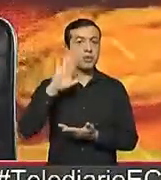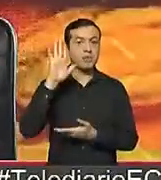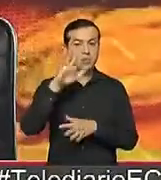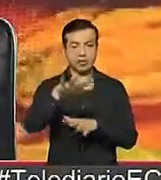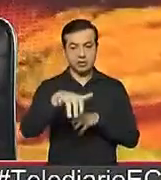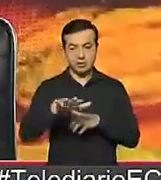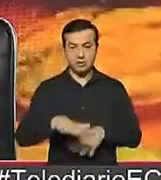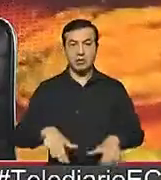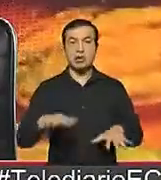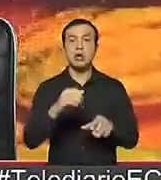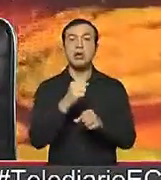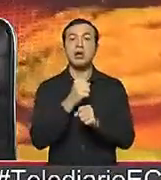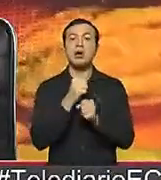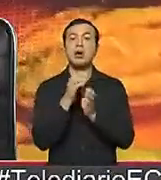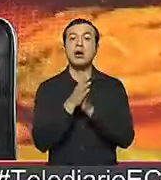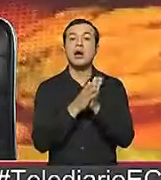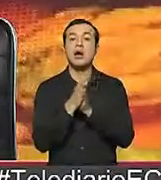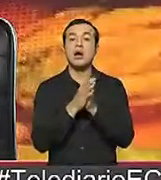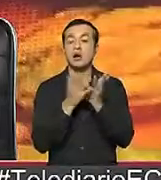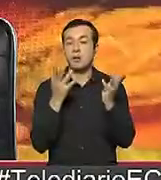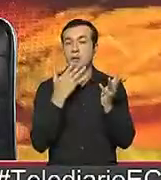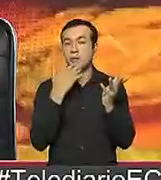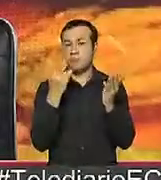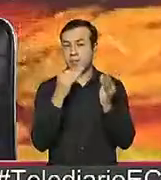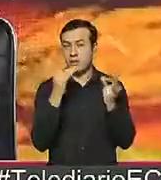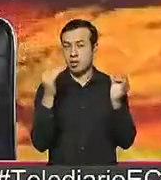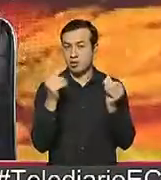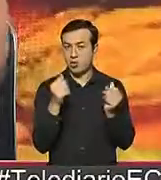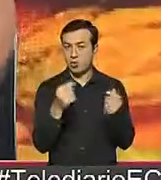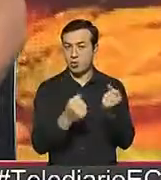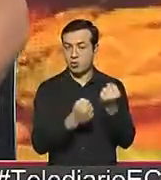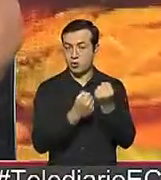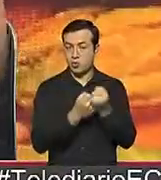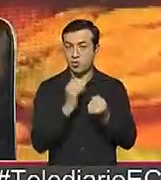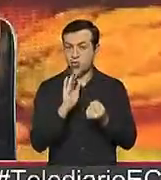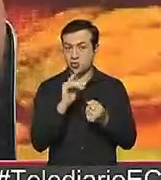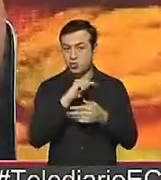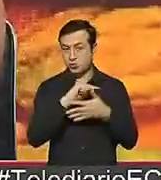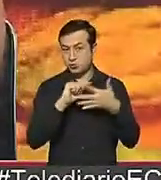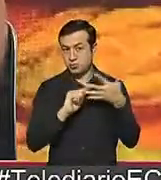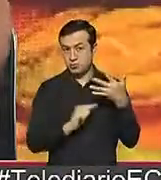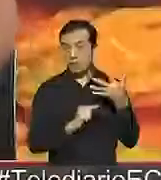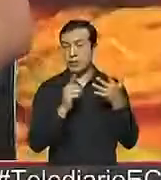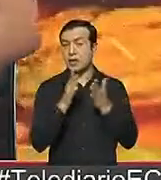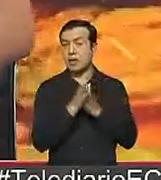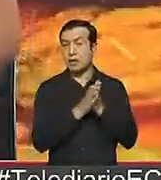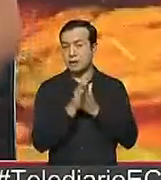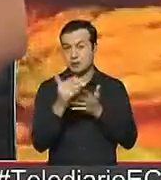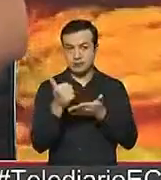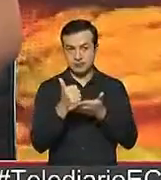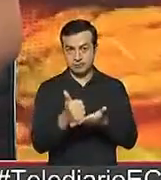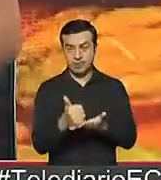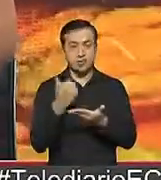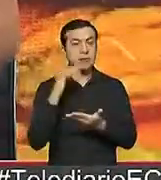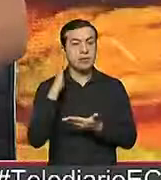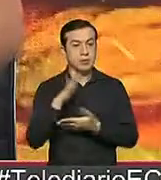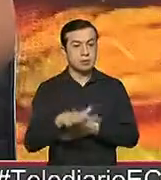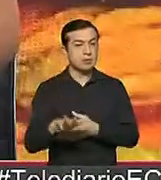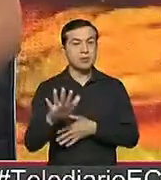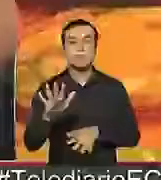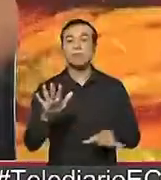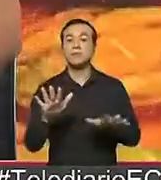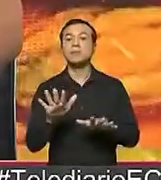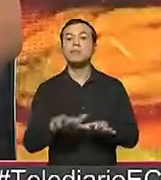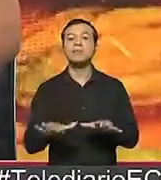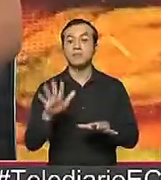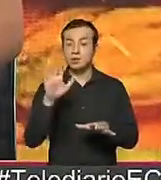de cacao, se presentó el plan de mejora competitiva para el cacao y sus derivados. Con ello se espera generar condiciones favorables para